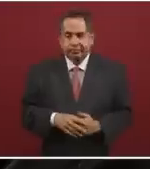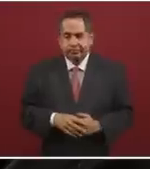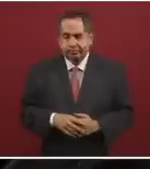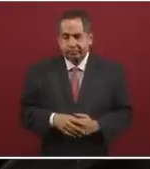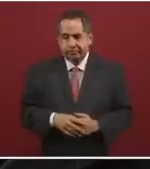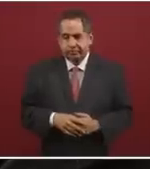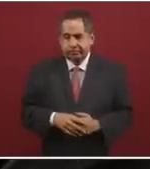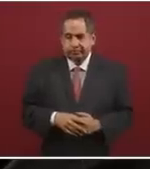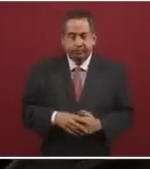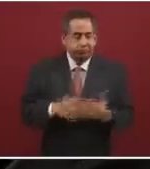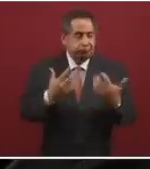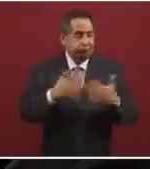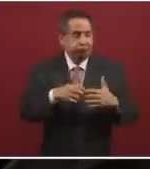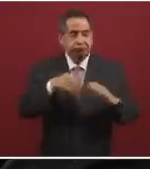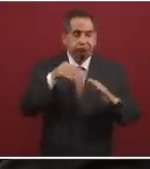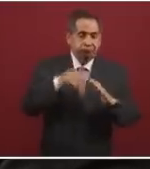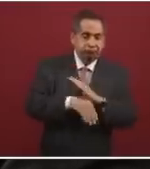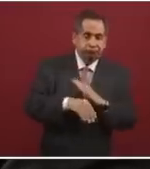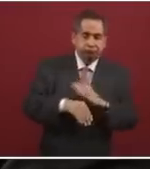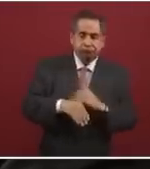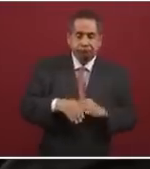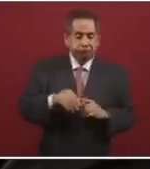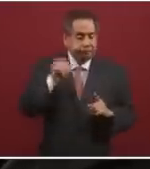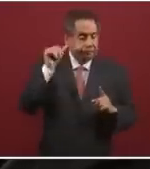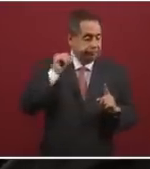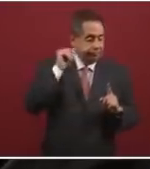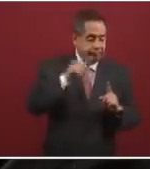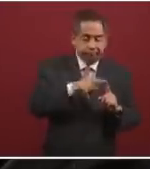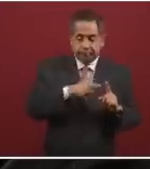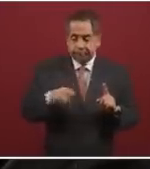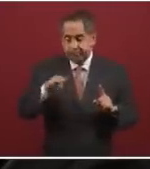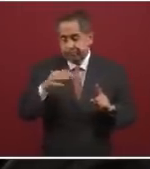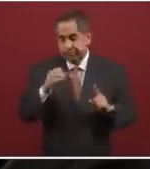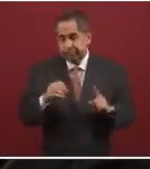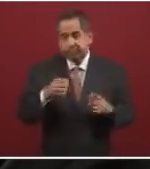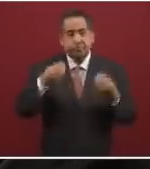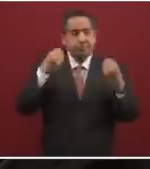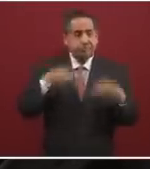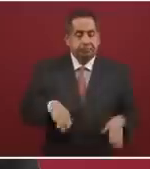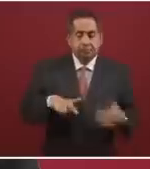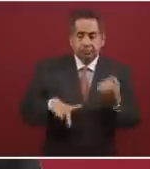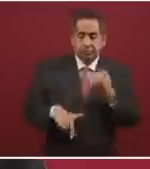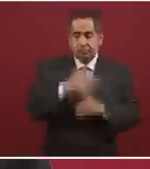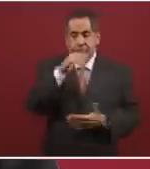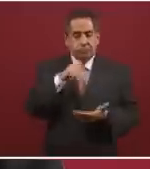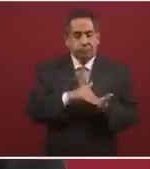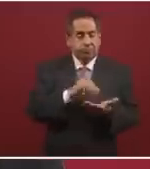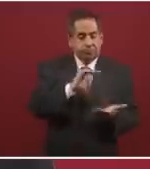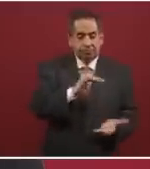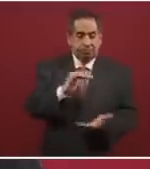la producción de abril a mayo en 12,000 barriles.